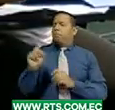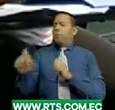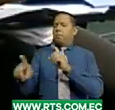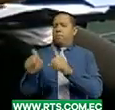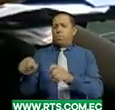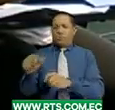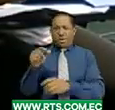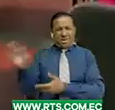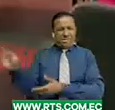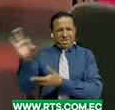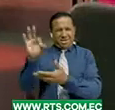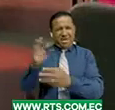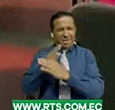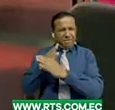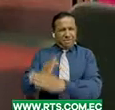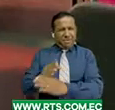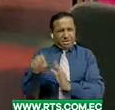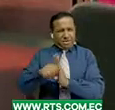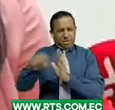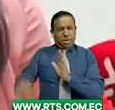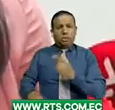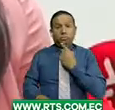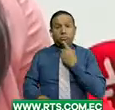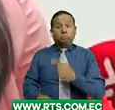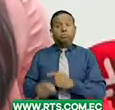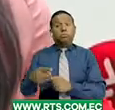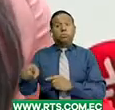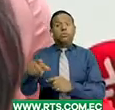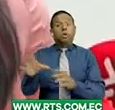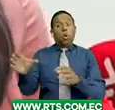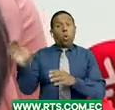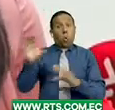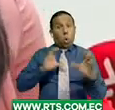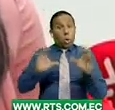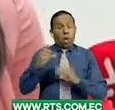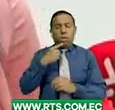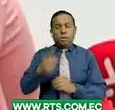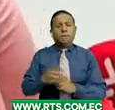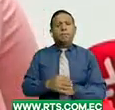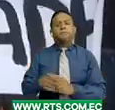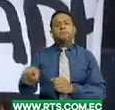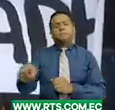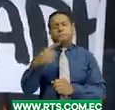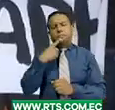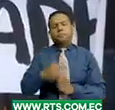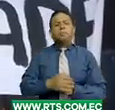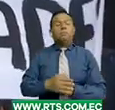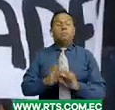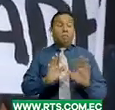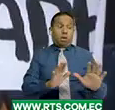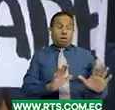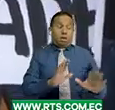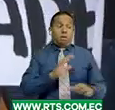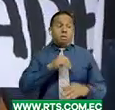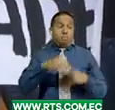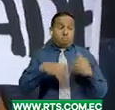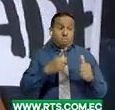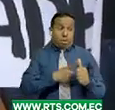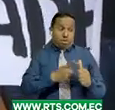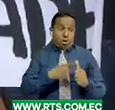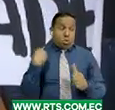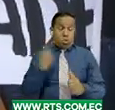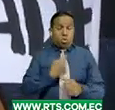del Pueblo. Sin embargo, la coordinadora zonal de la entidad aseguró que luego de tener y recolectar todas las